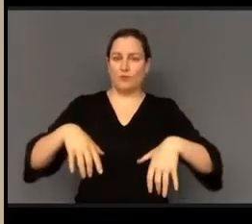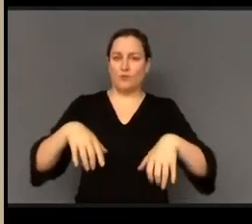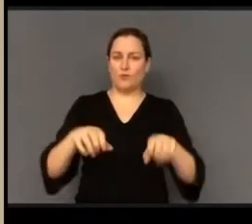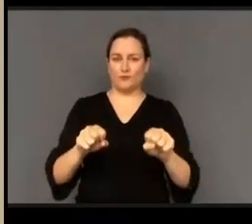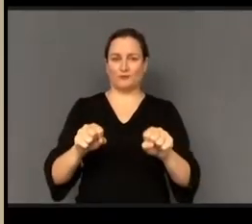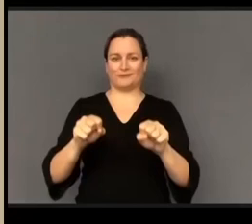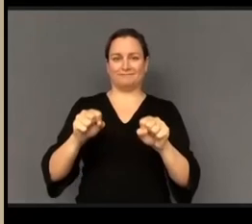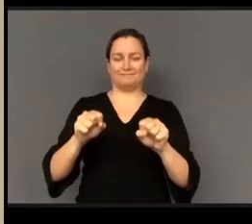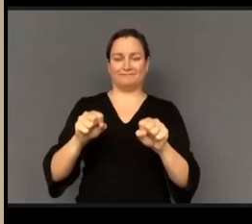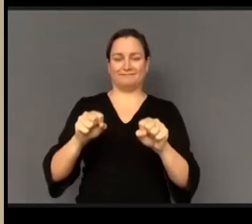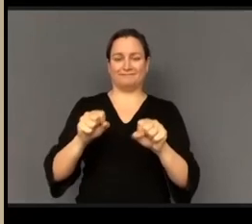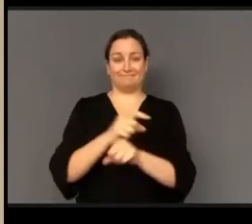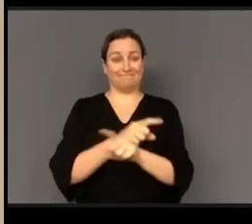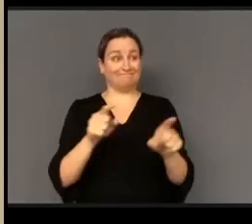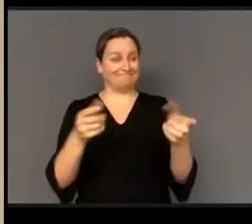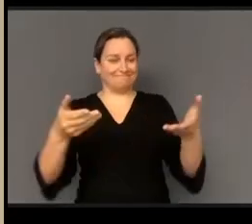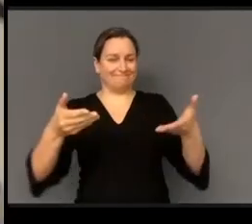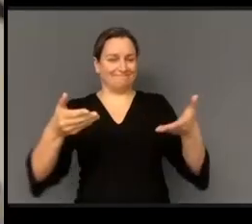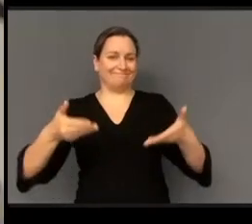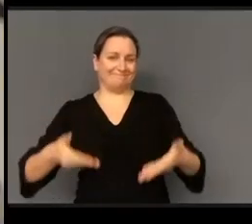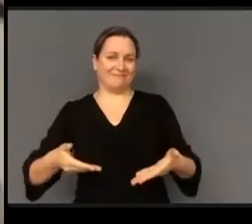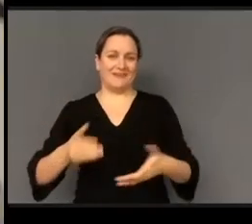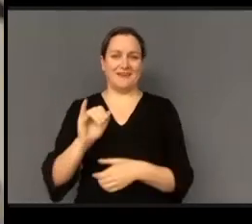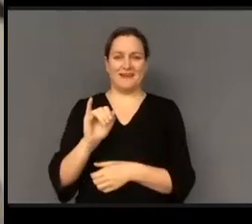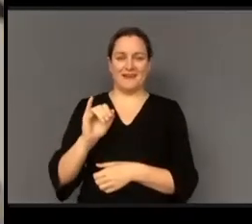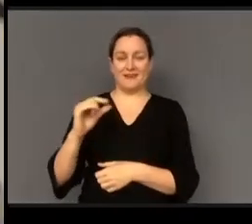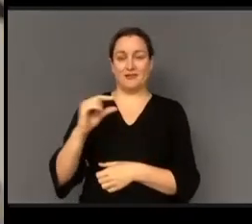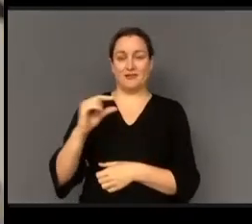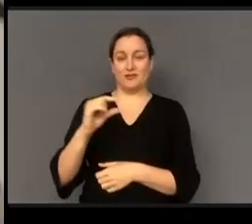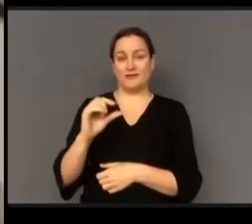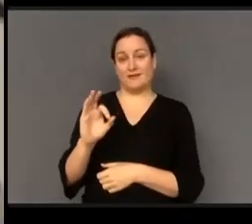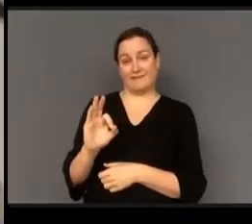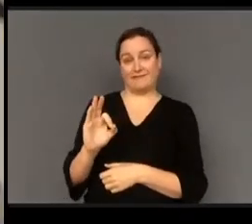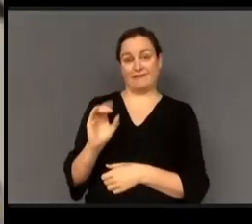anfitrión del Foro de Gobernanza de Internet